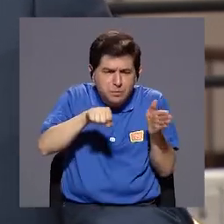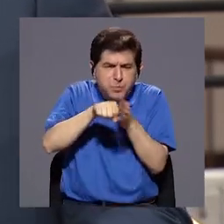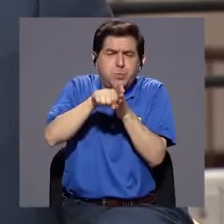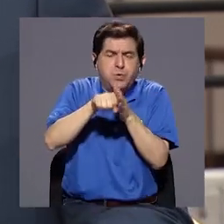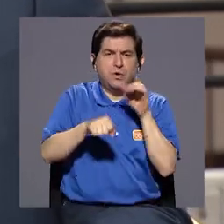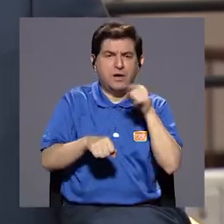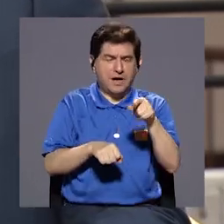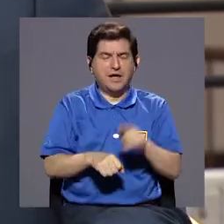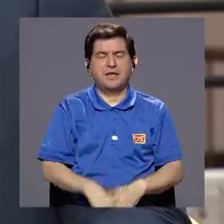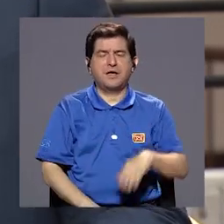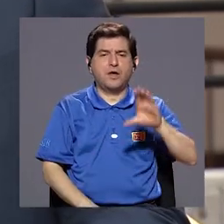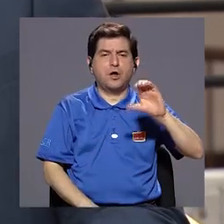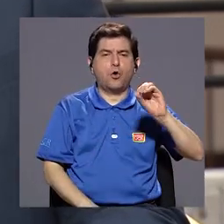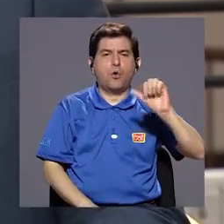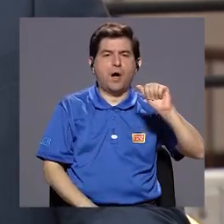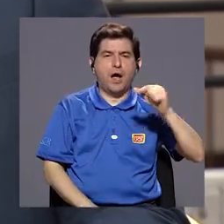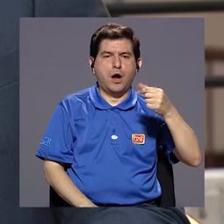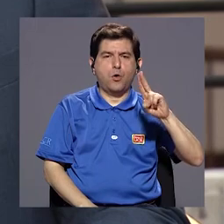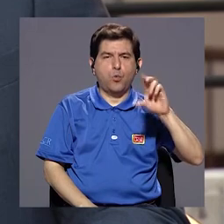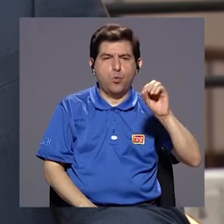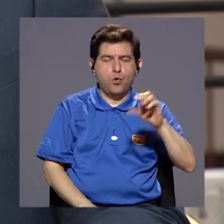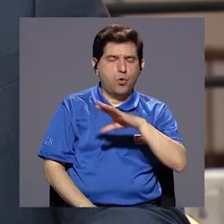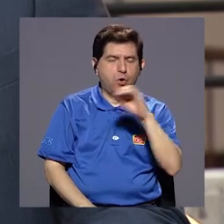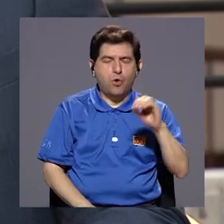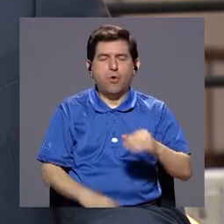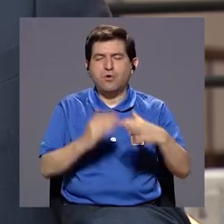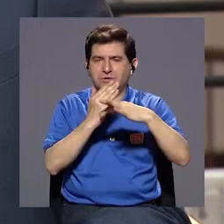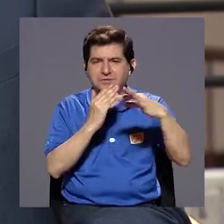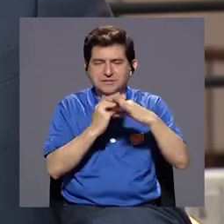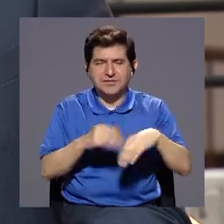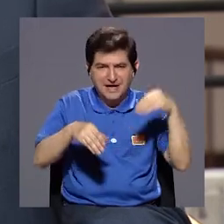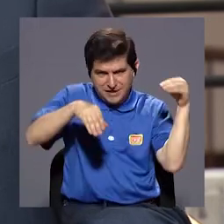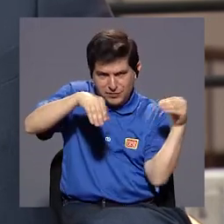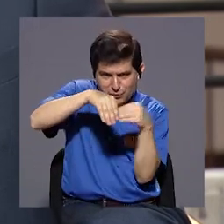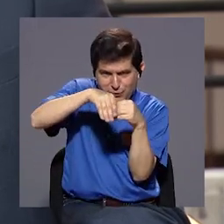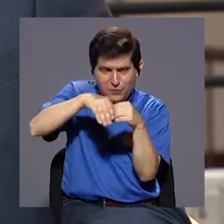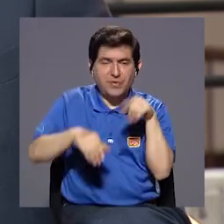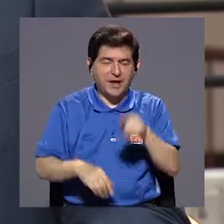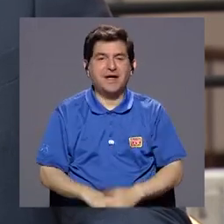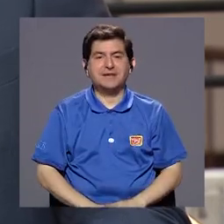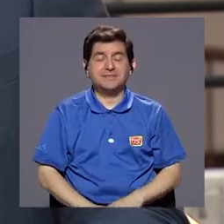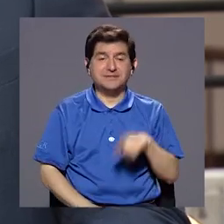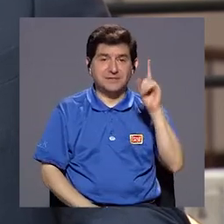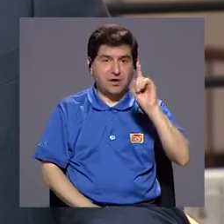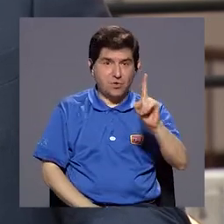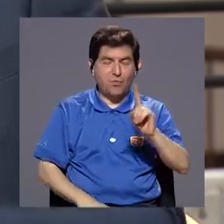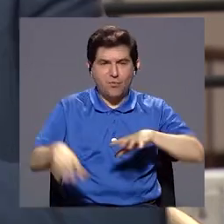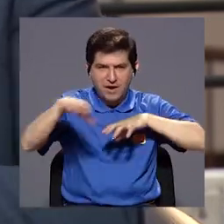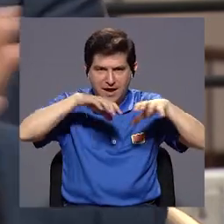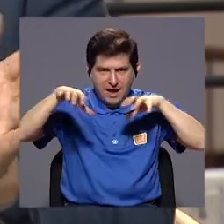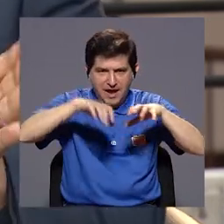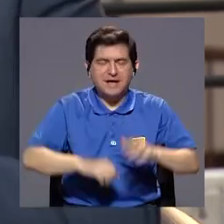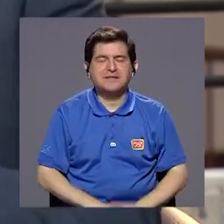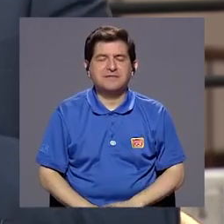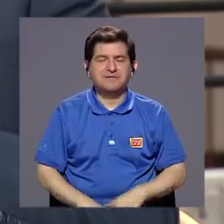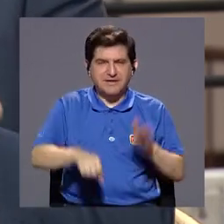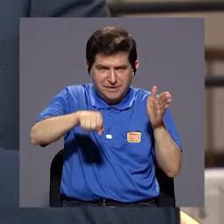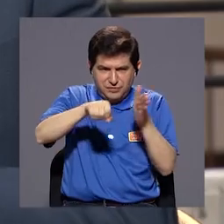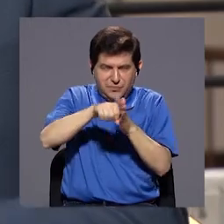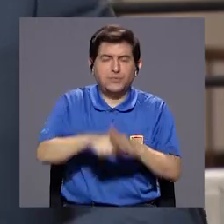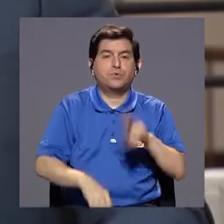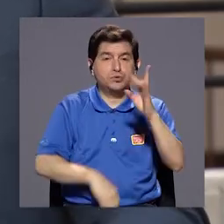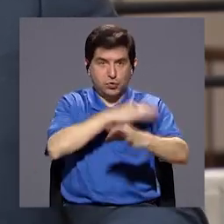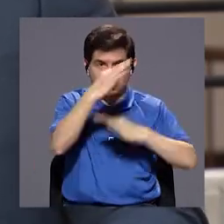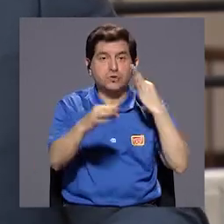por un coágulo que va del corazón, por una plaquita de grasa que se forma en la arteria, eso sería un evento cerebrovascular isquémico. Son los dos grandes tipos de